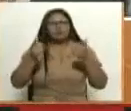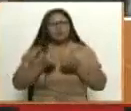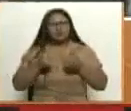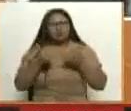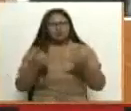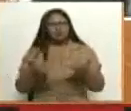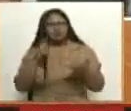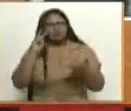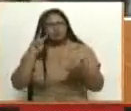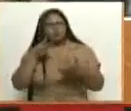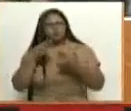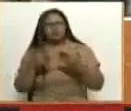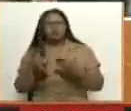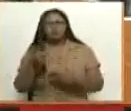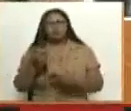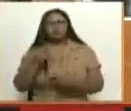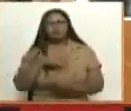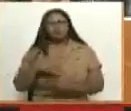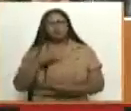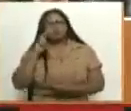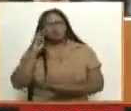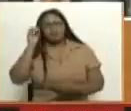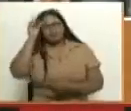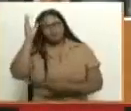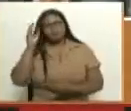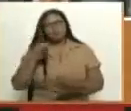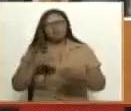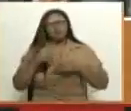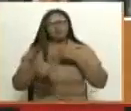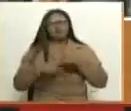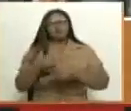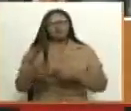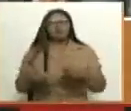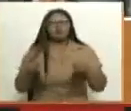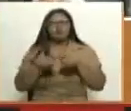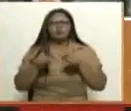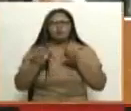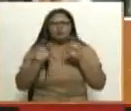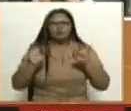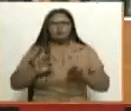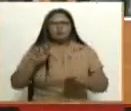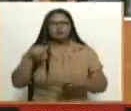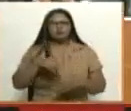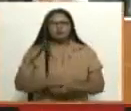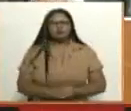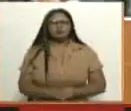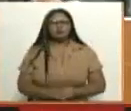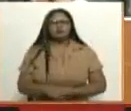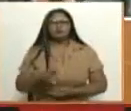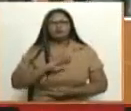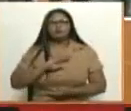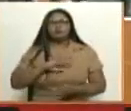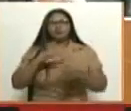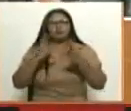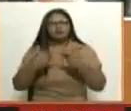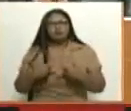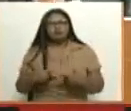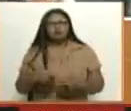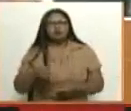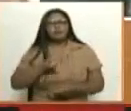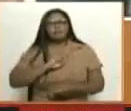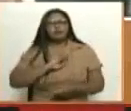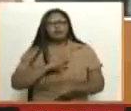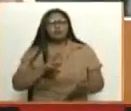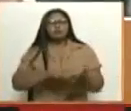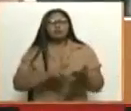también Irán es uno de los pocos países que tiene capacidad de producir sus propios cargueros, con sus propias industrias, con sus propios seguros, con su